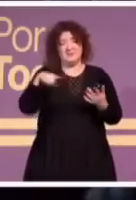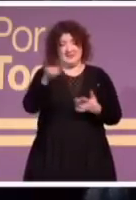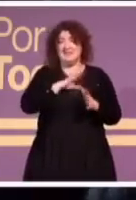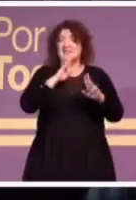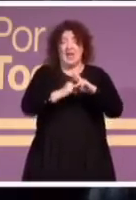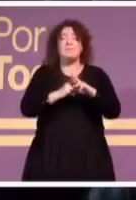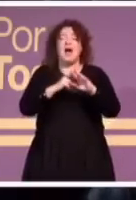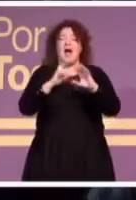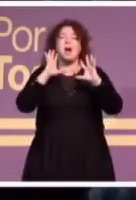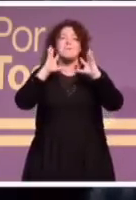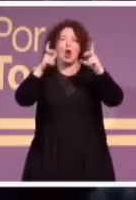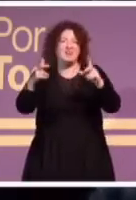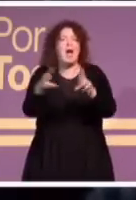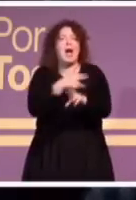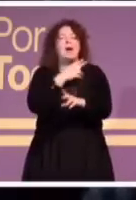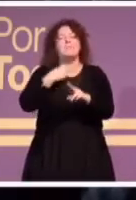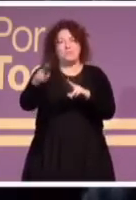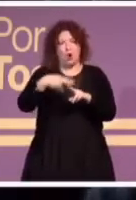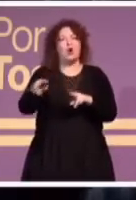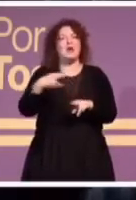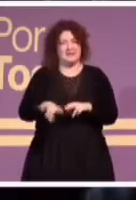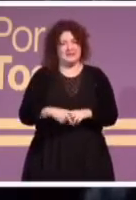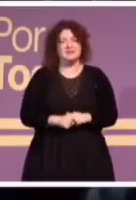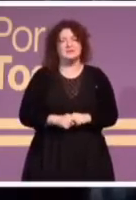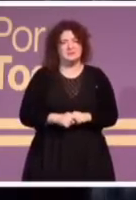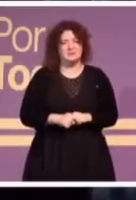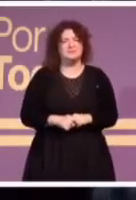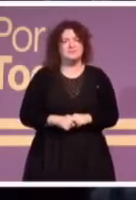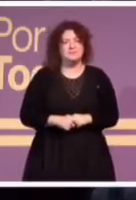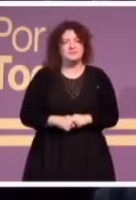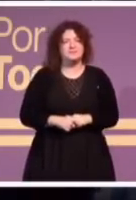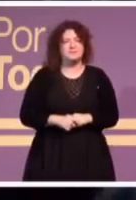política. Eso también es violencia política.